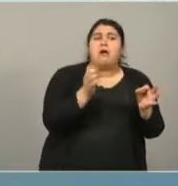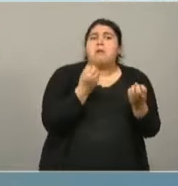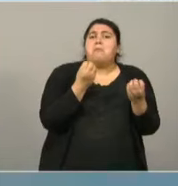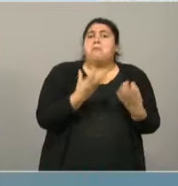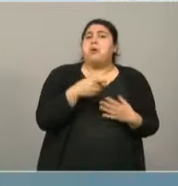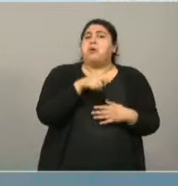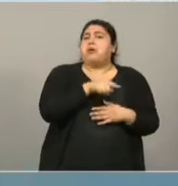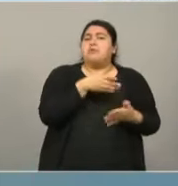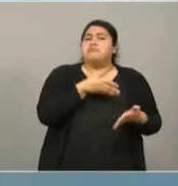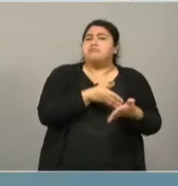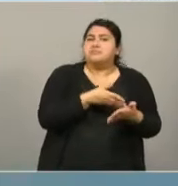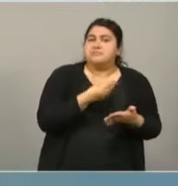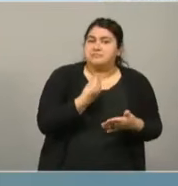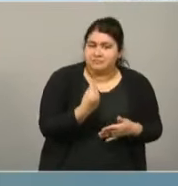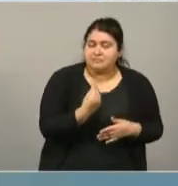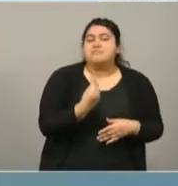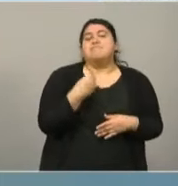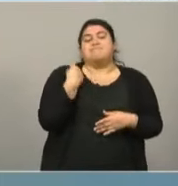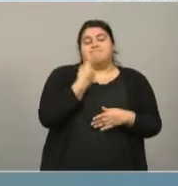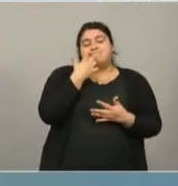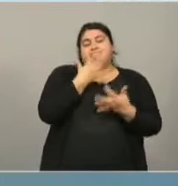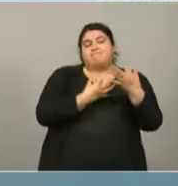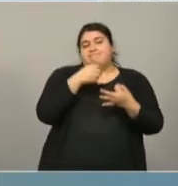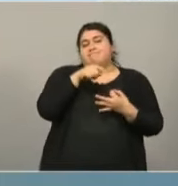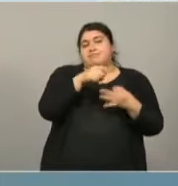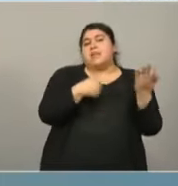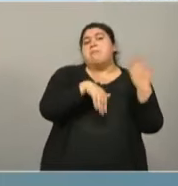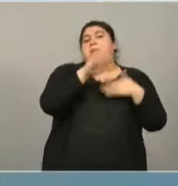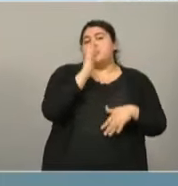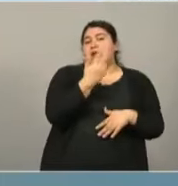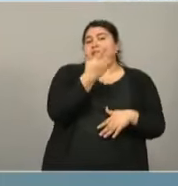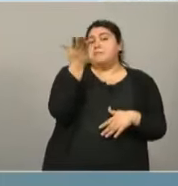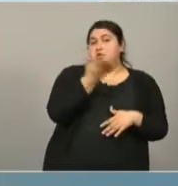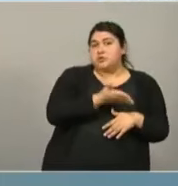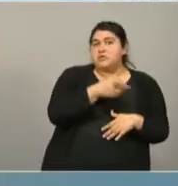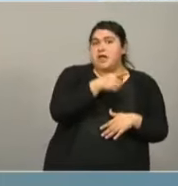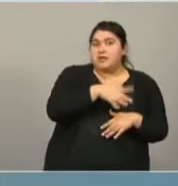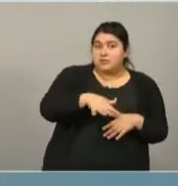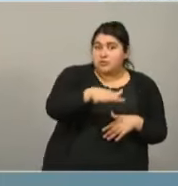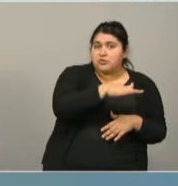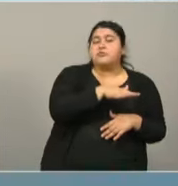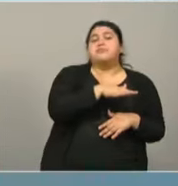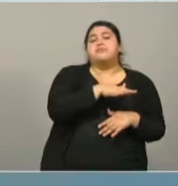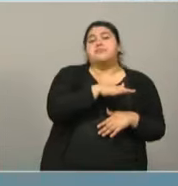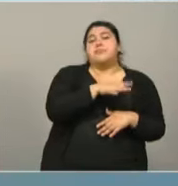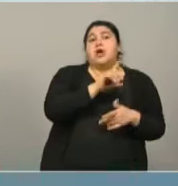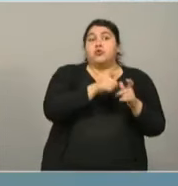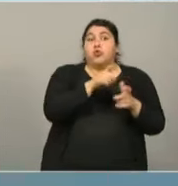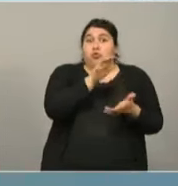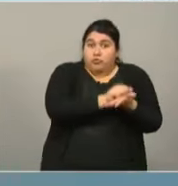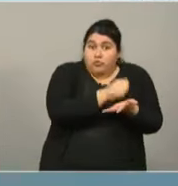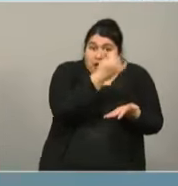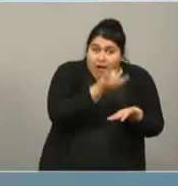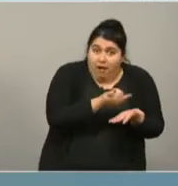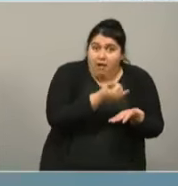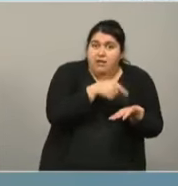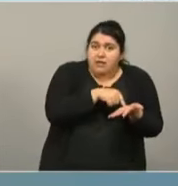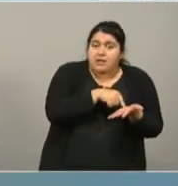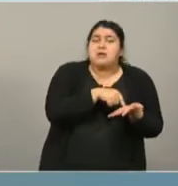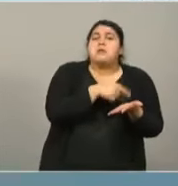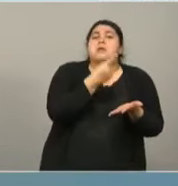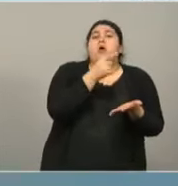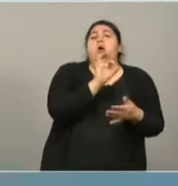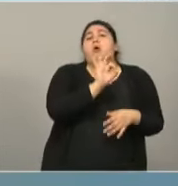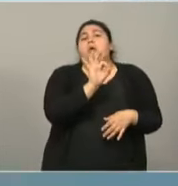hizo y también acá vemos Que en la mayoría de los casos eh o tiene el turno o